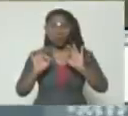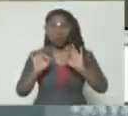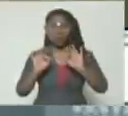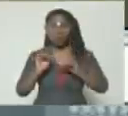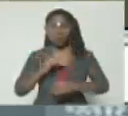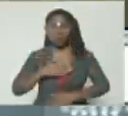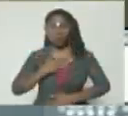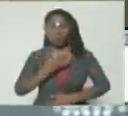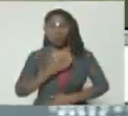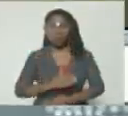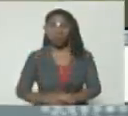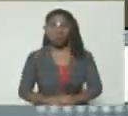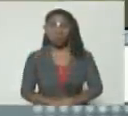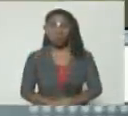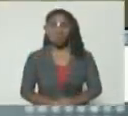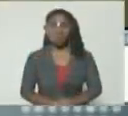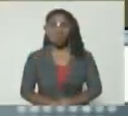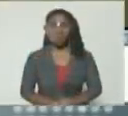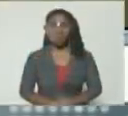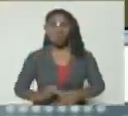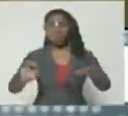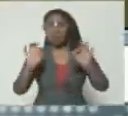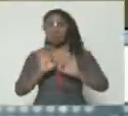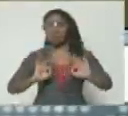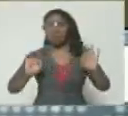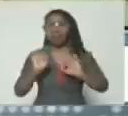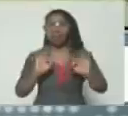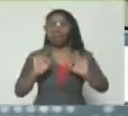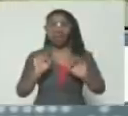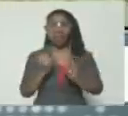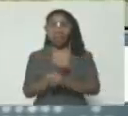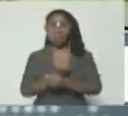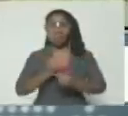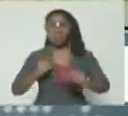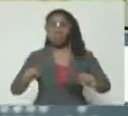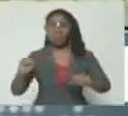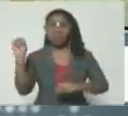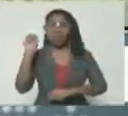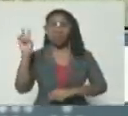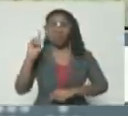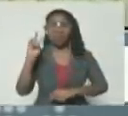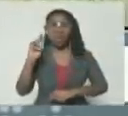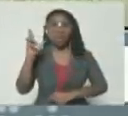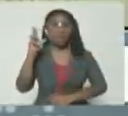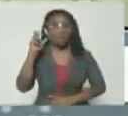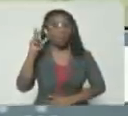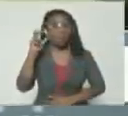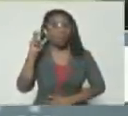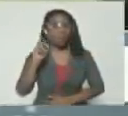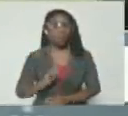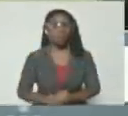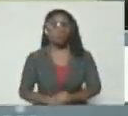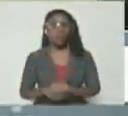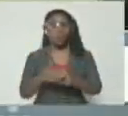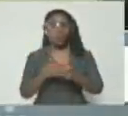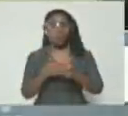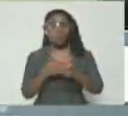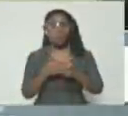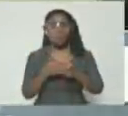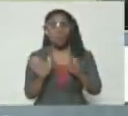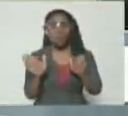puede. No hay nada imposible para Venezuela, nada. Que escuchen, abran sus